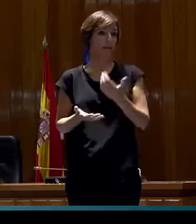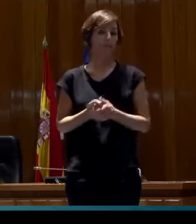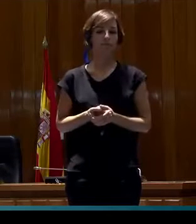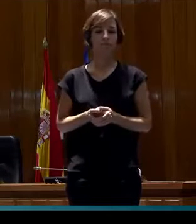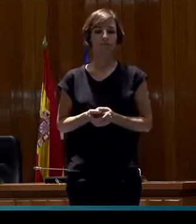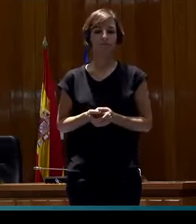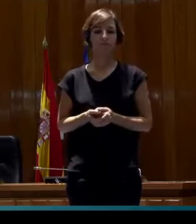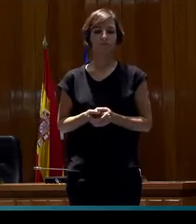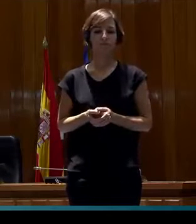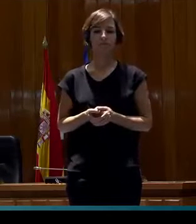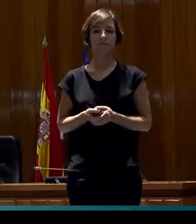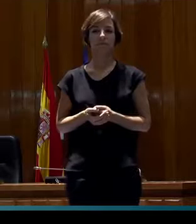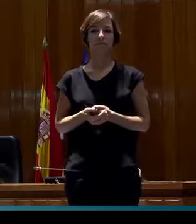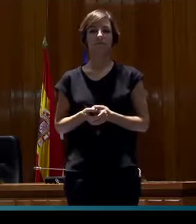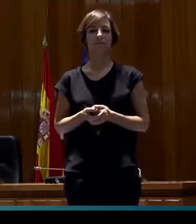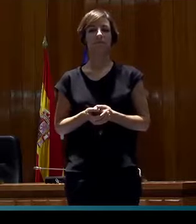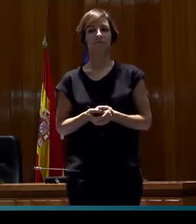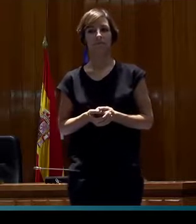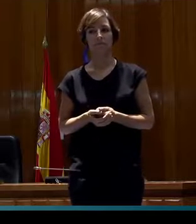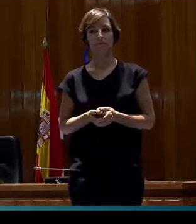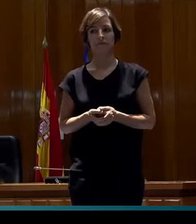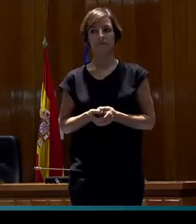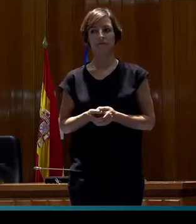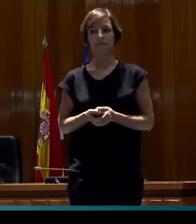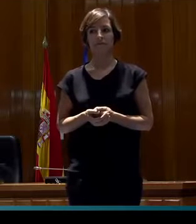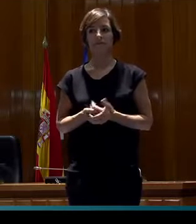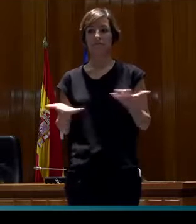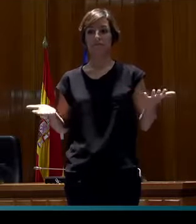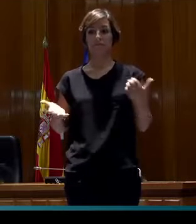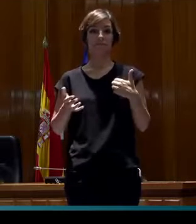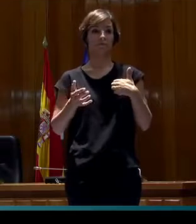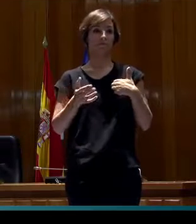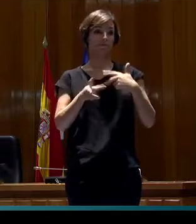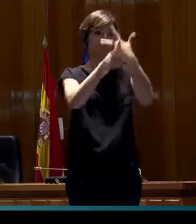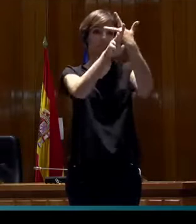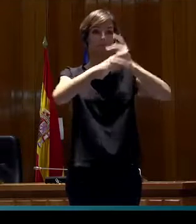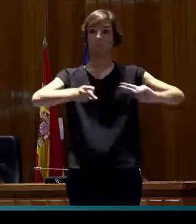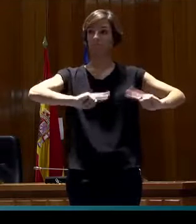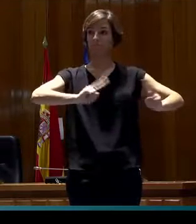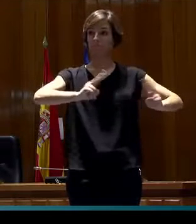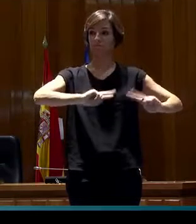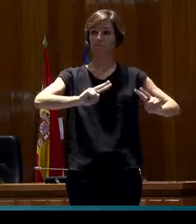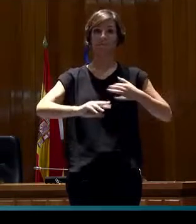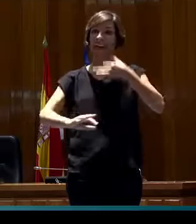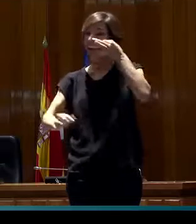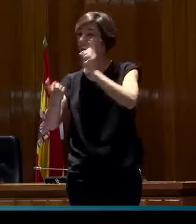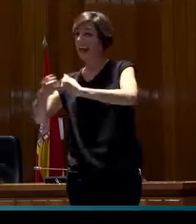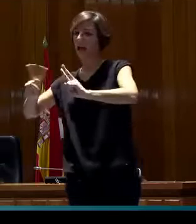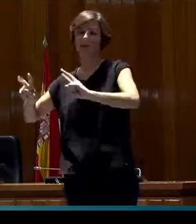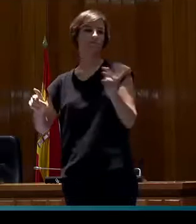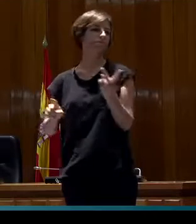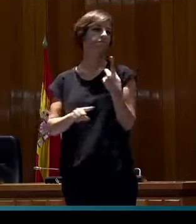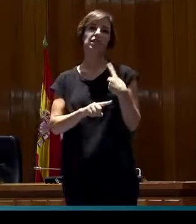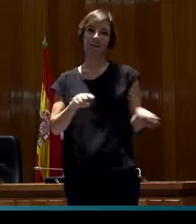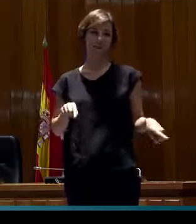punto de partida, no es lo mismo interpretar mediante un sistema telemático que una interpretación presencial, porque